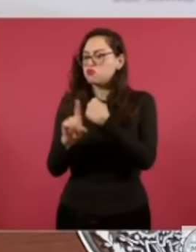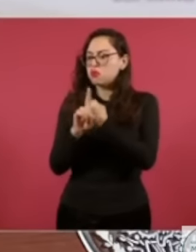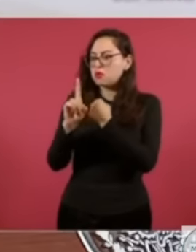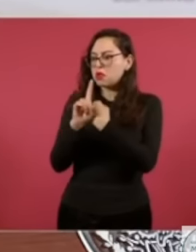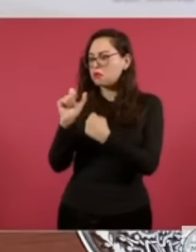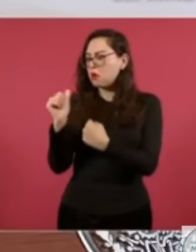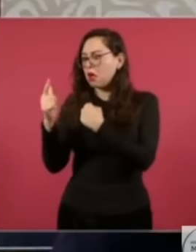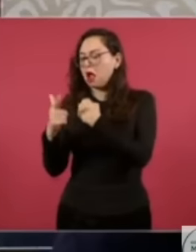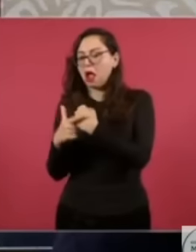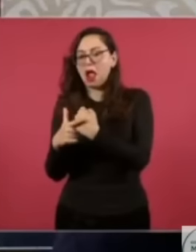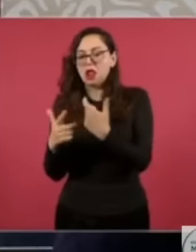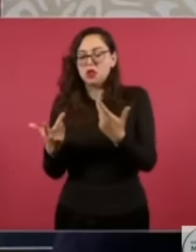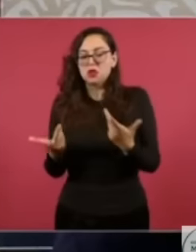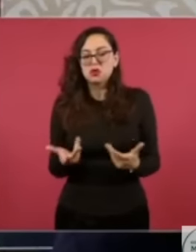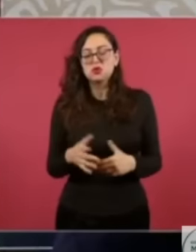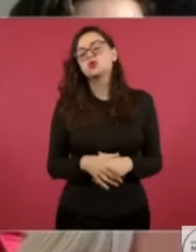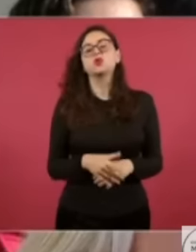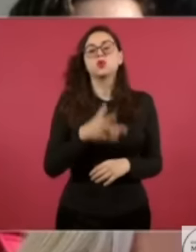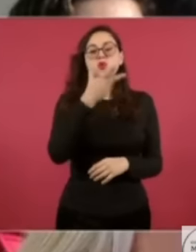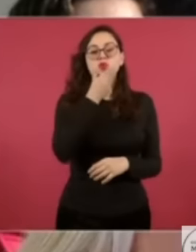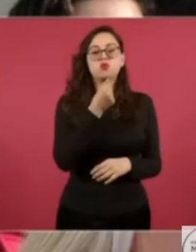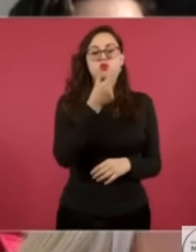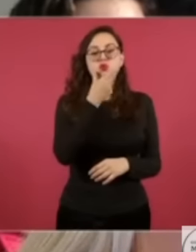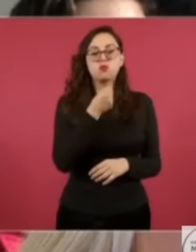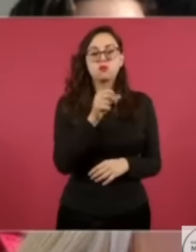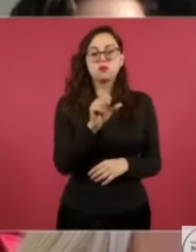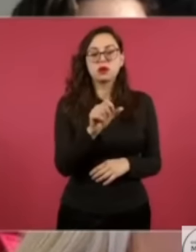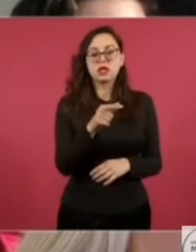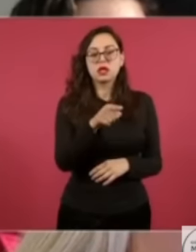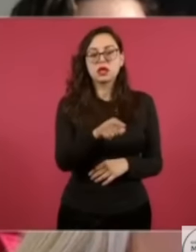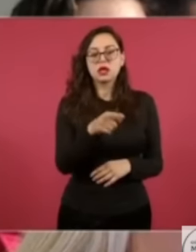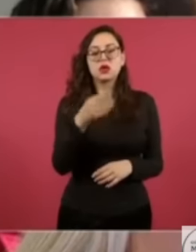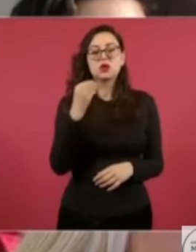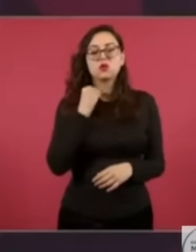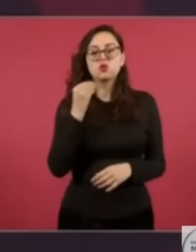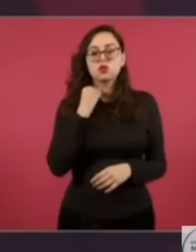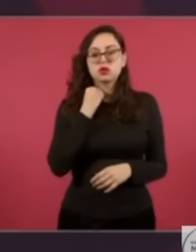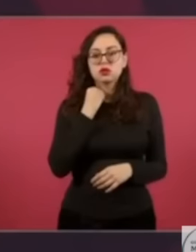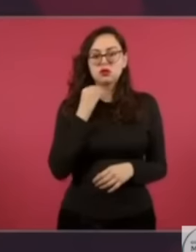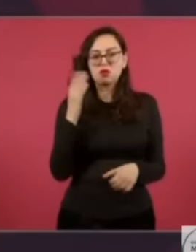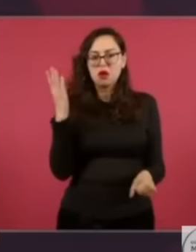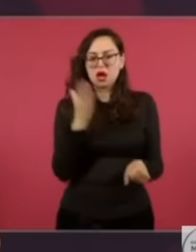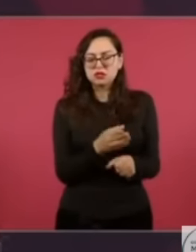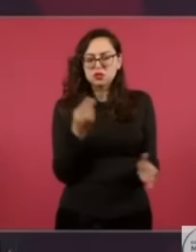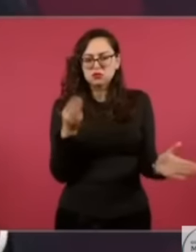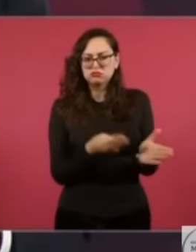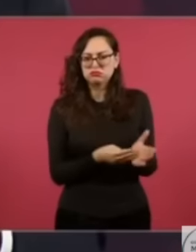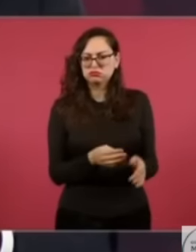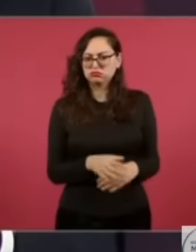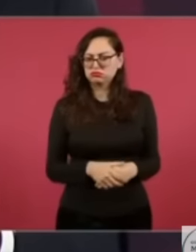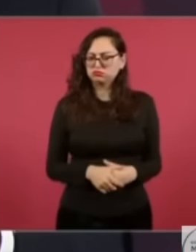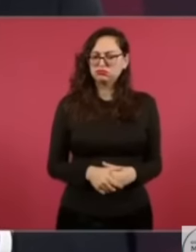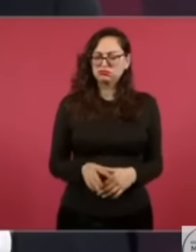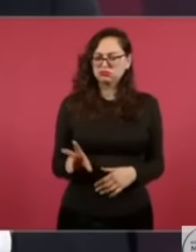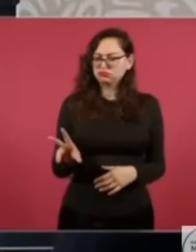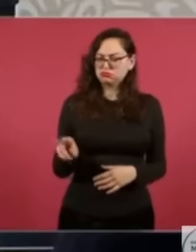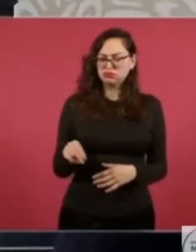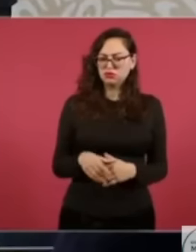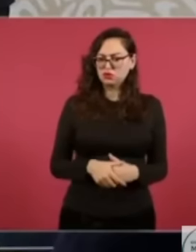jurídico? ¿Scherer no está sancionado por alguna razón? No. ¿Ni tiene ningún proceso penal?